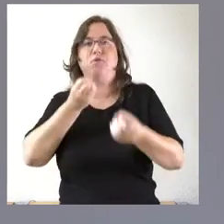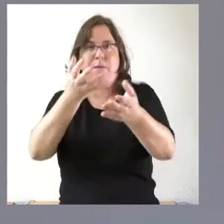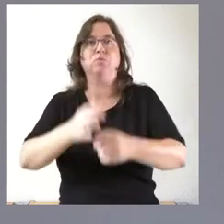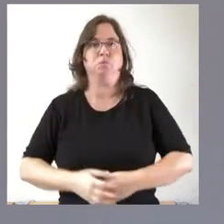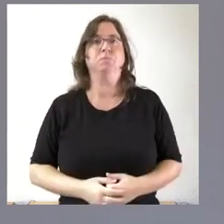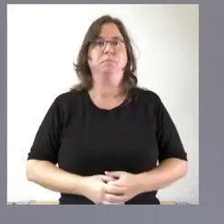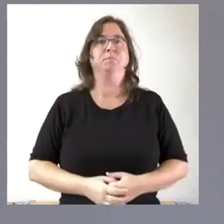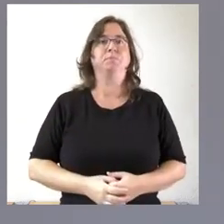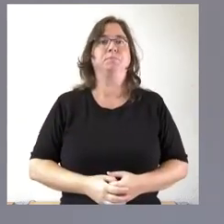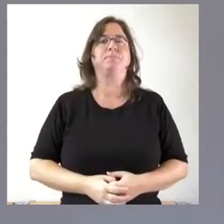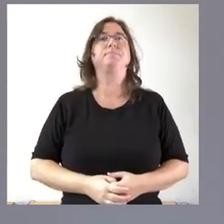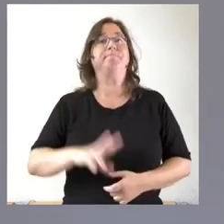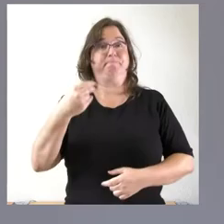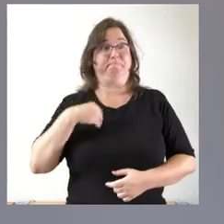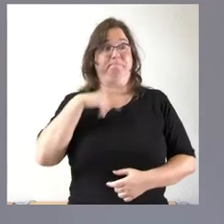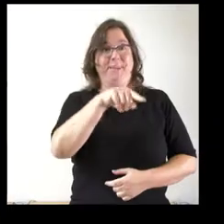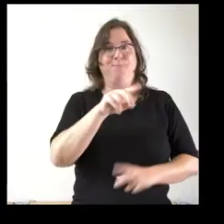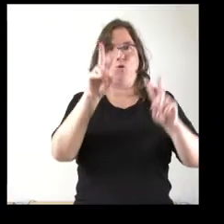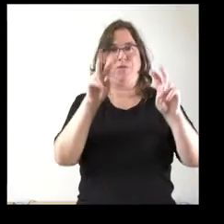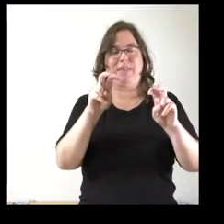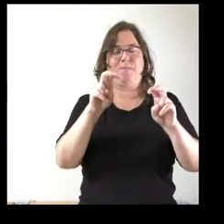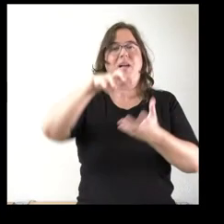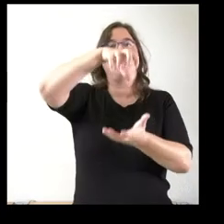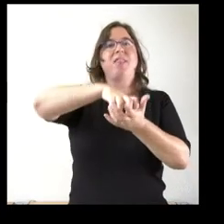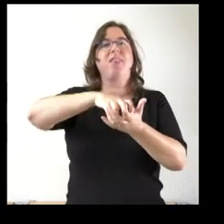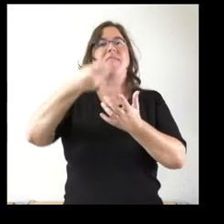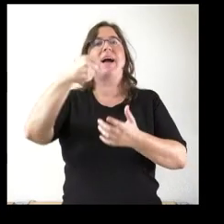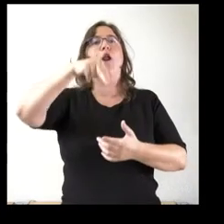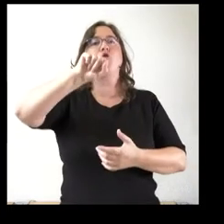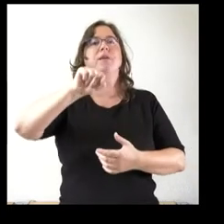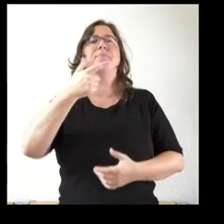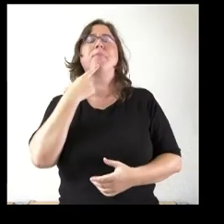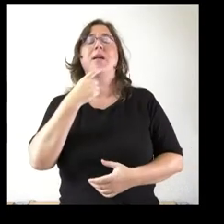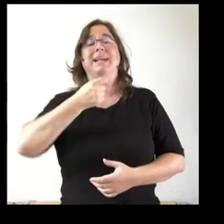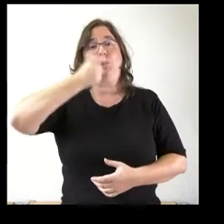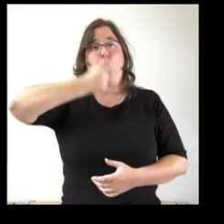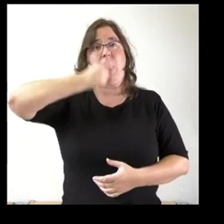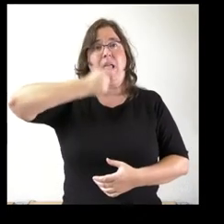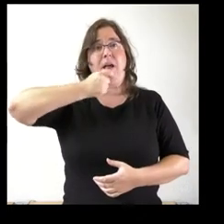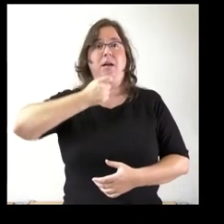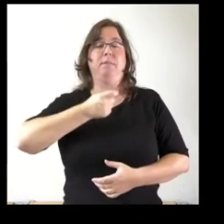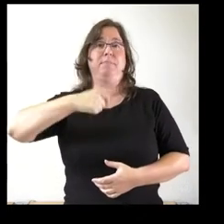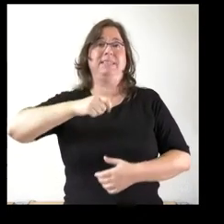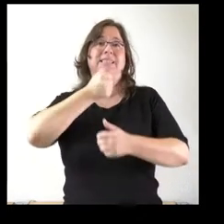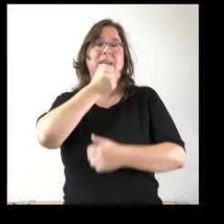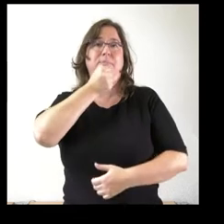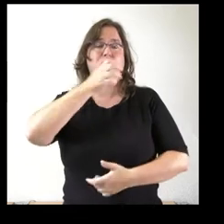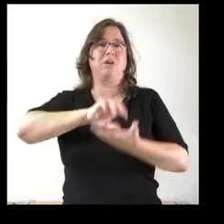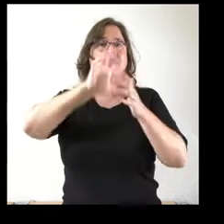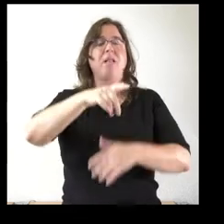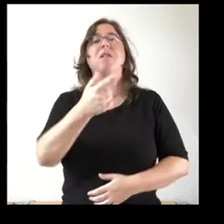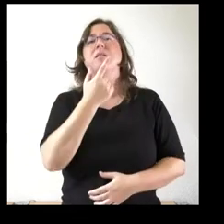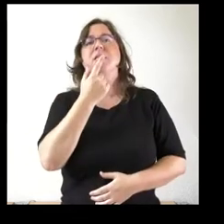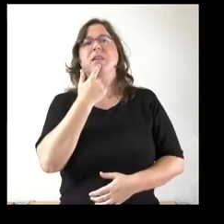transparencia. Sí, sobre este mismo asunto, el líder socialista, Luis Tudanca, ha dicho que la elaboración de este estudio de viabilidad sería